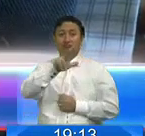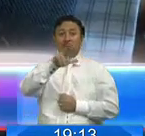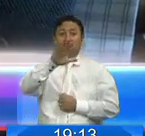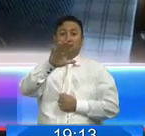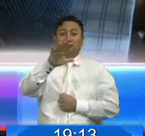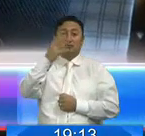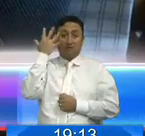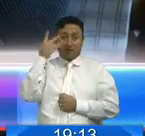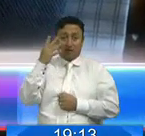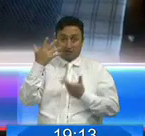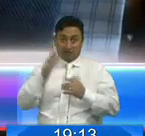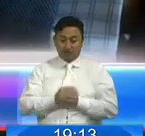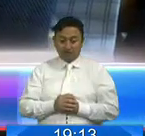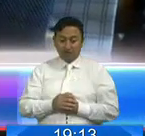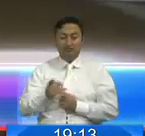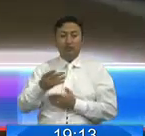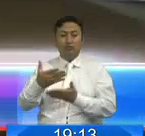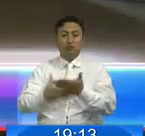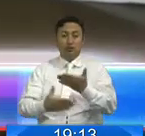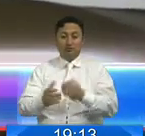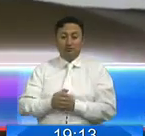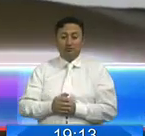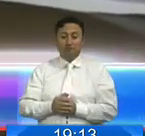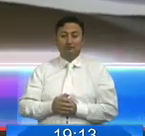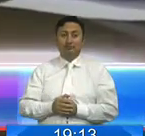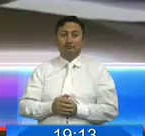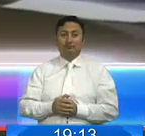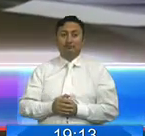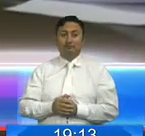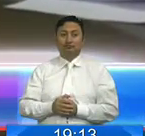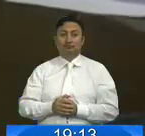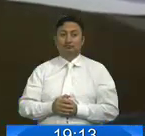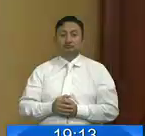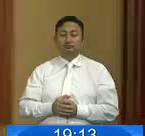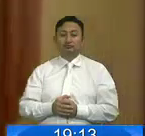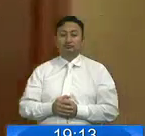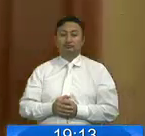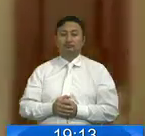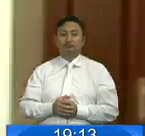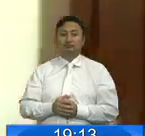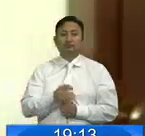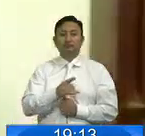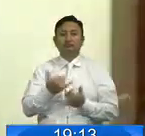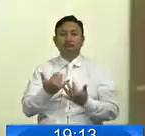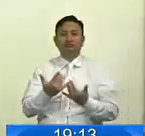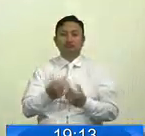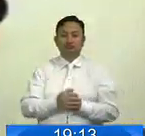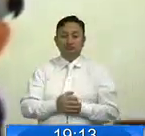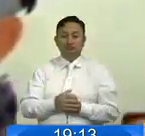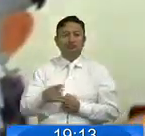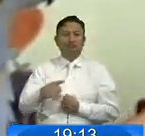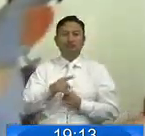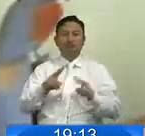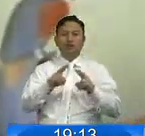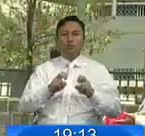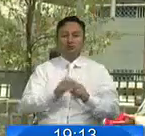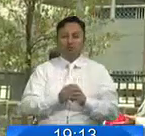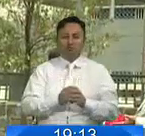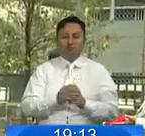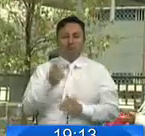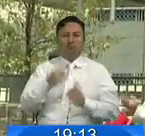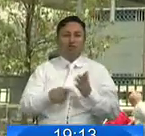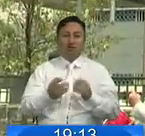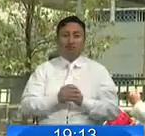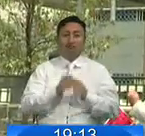días, luego de que los señalados respondan a las observaciones. Mientras tanto, continúa la expectativa sobre el curso que tomará este caso. Fiscalía